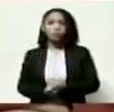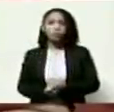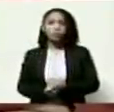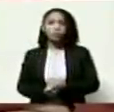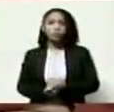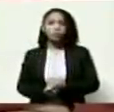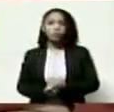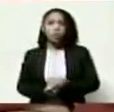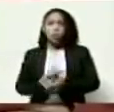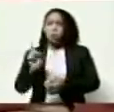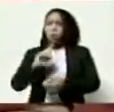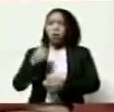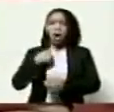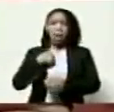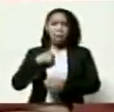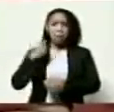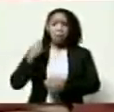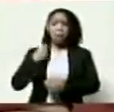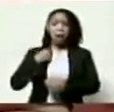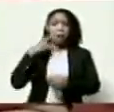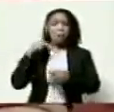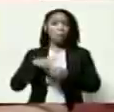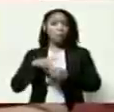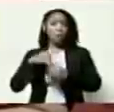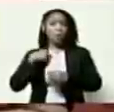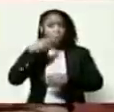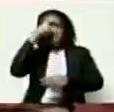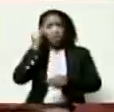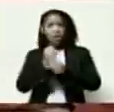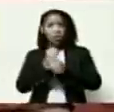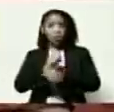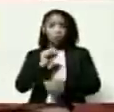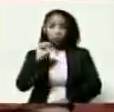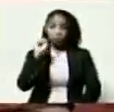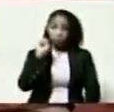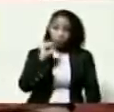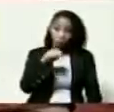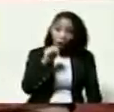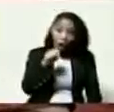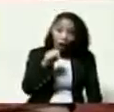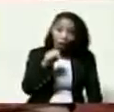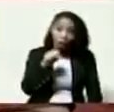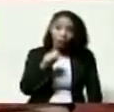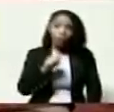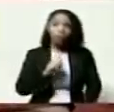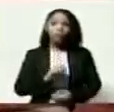No, que yo, eso fue lo que me pagaron en PDVSA mientras era trabajador. Sí.